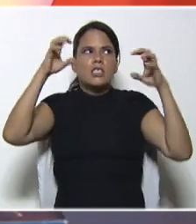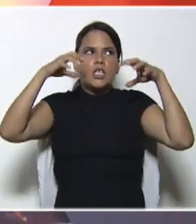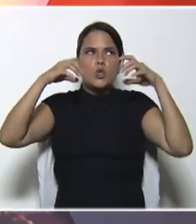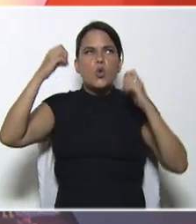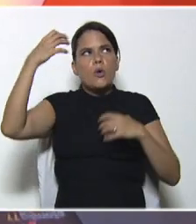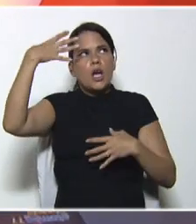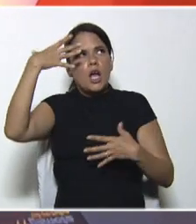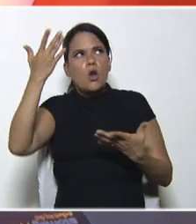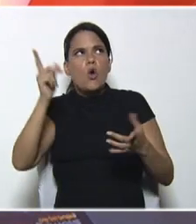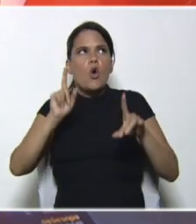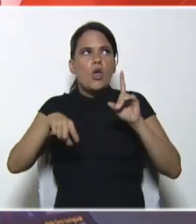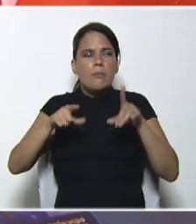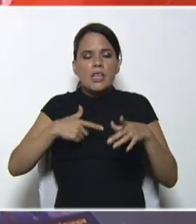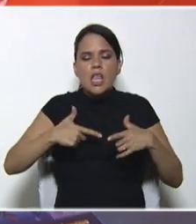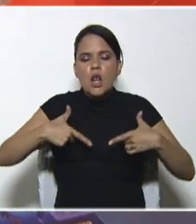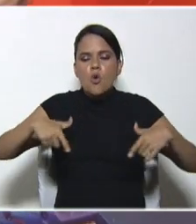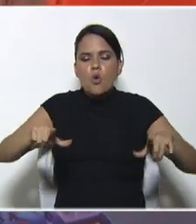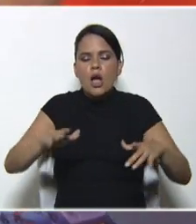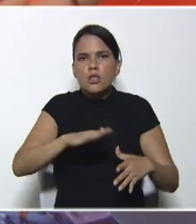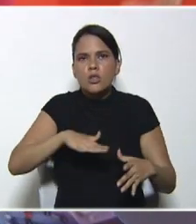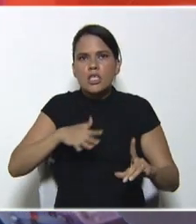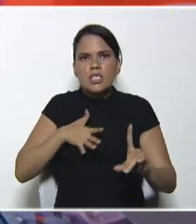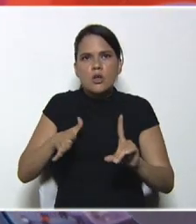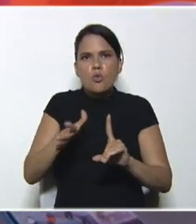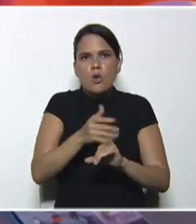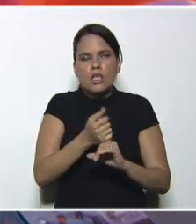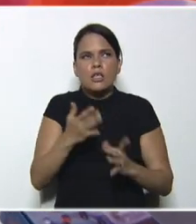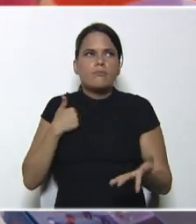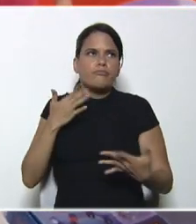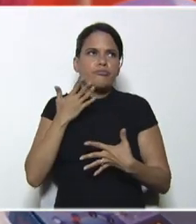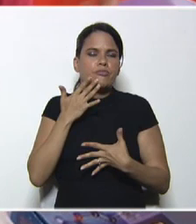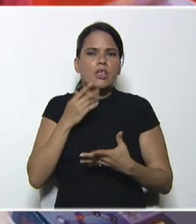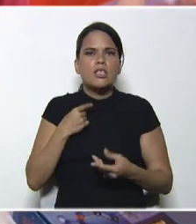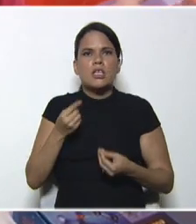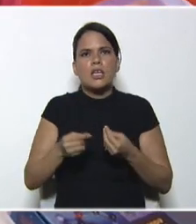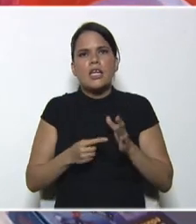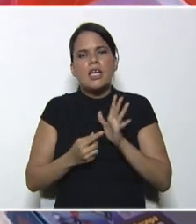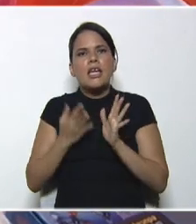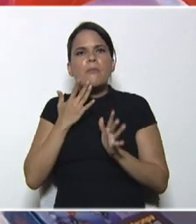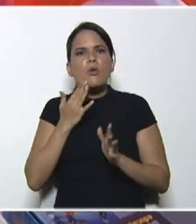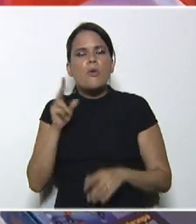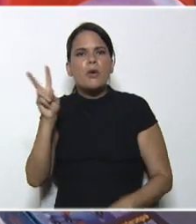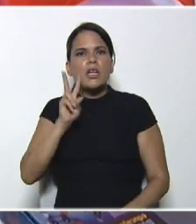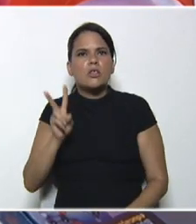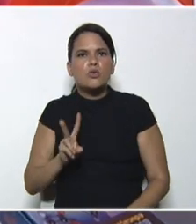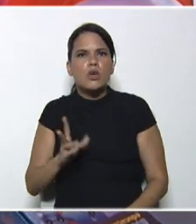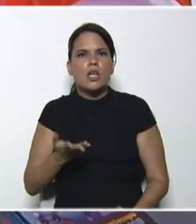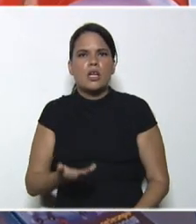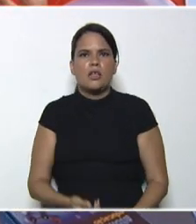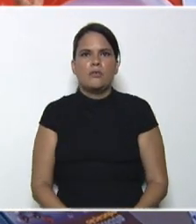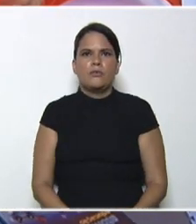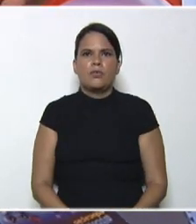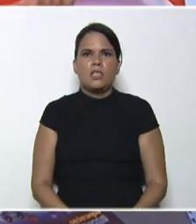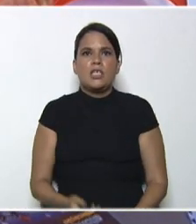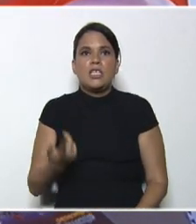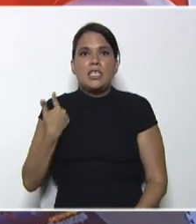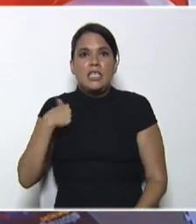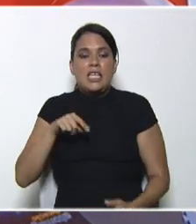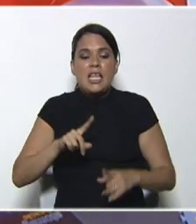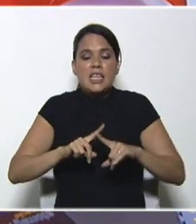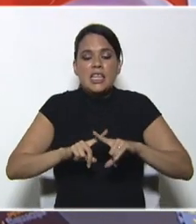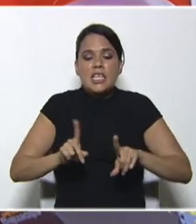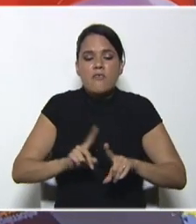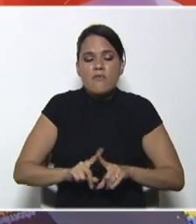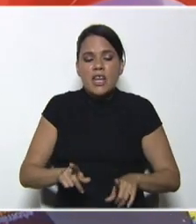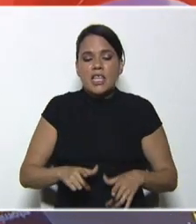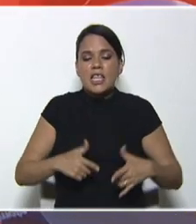o continental. A eso mencionaba, hacía referencia con Venezuela, y si hablamos de continente, el continente americano cuenta con biomas diversos y